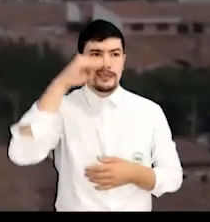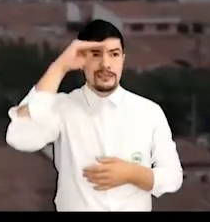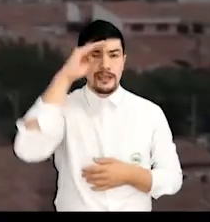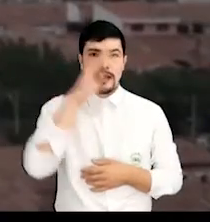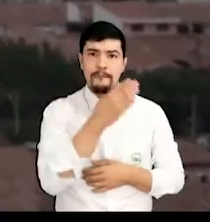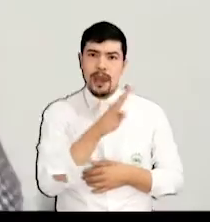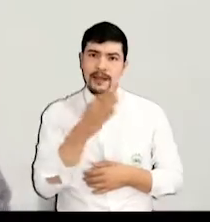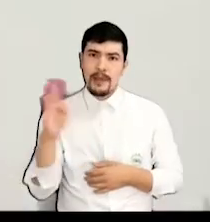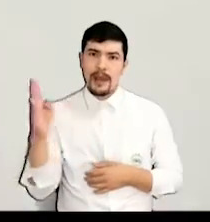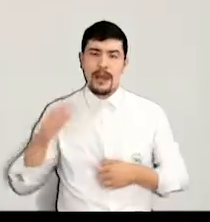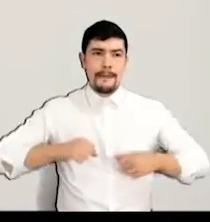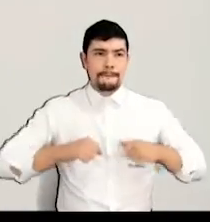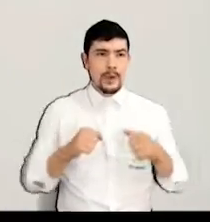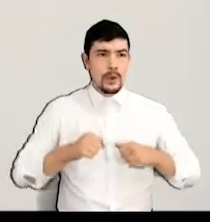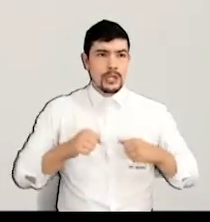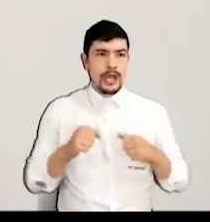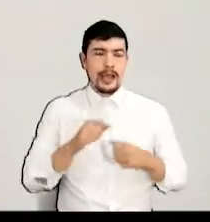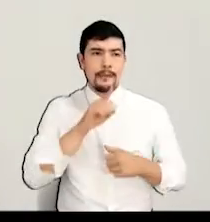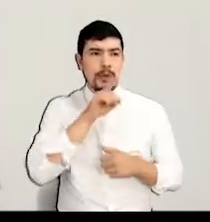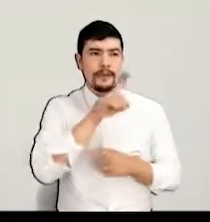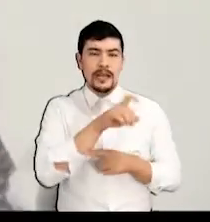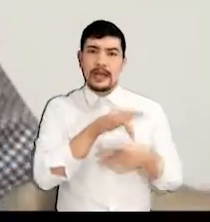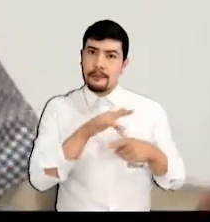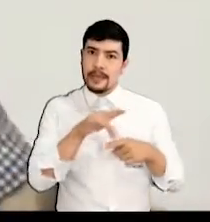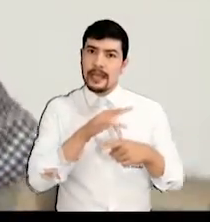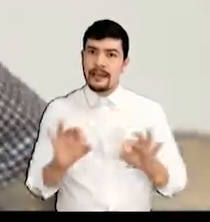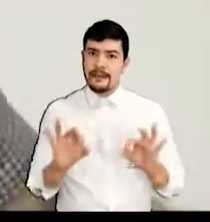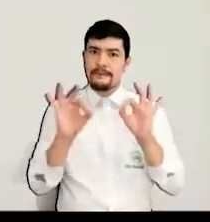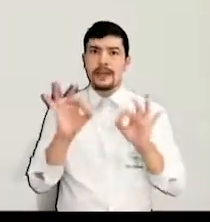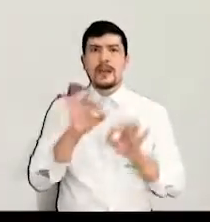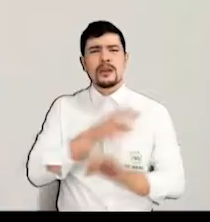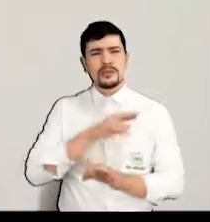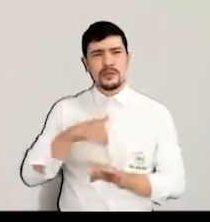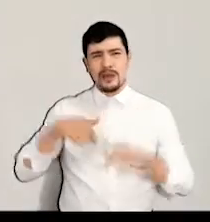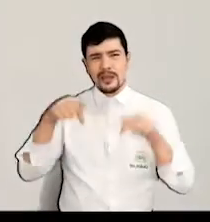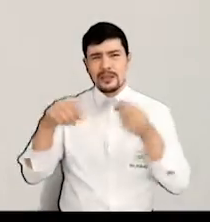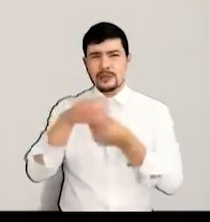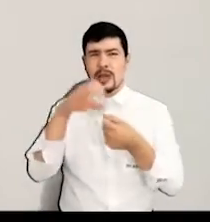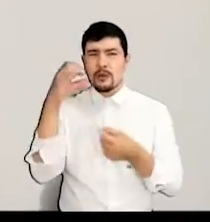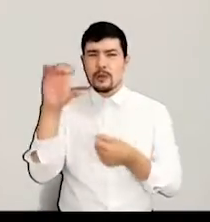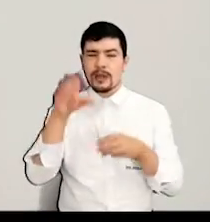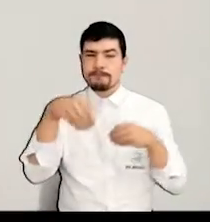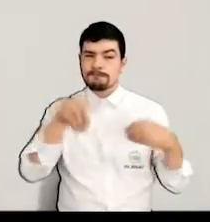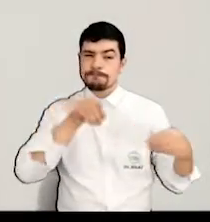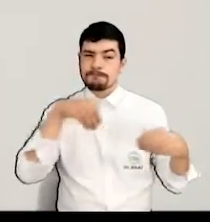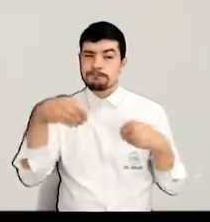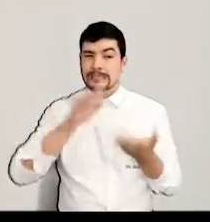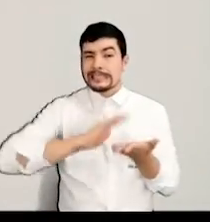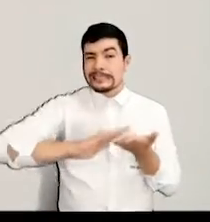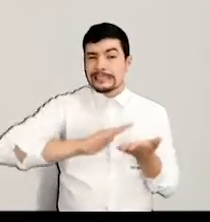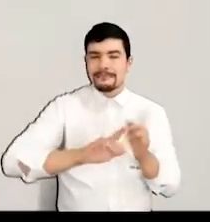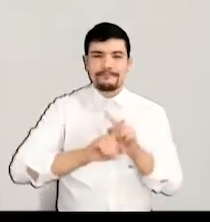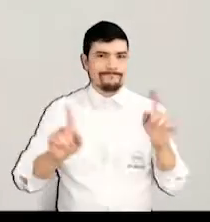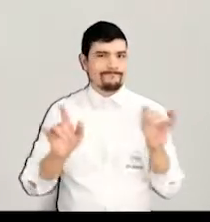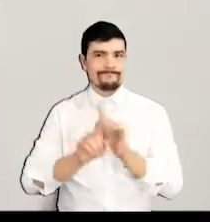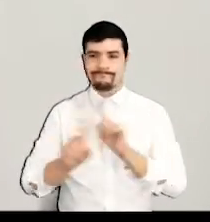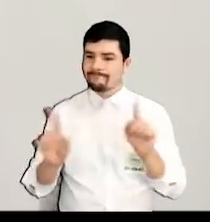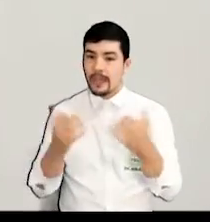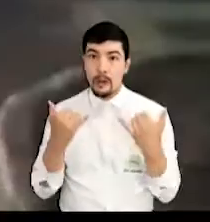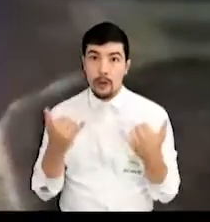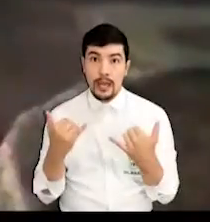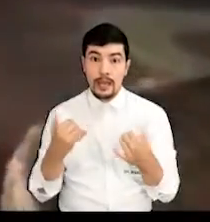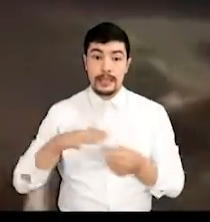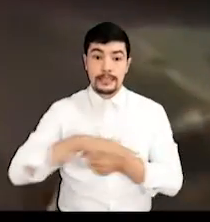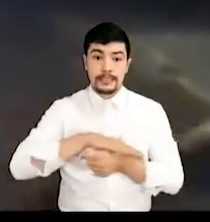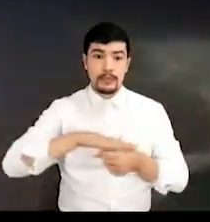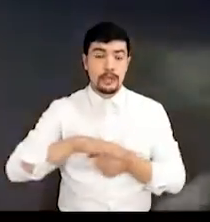obliga a replicar estas medidas porque se siguen presentando concentraciones excesivas de personas en muchos lugares de la